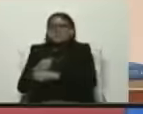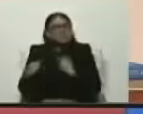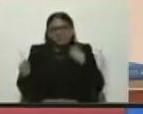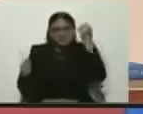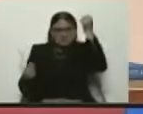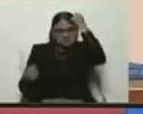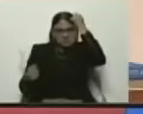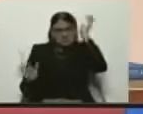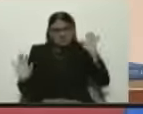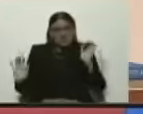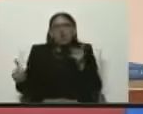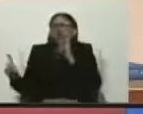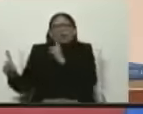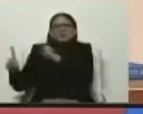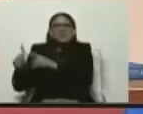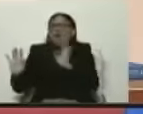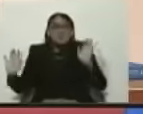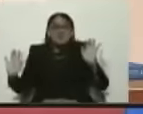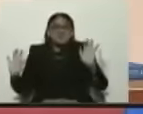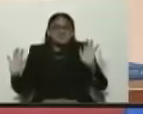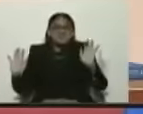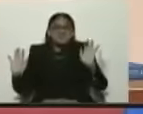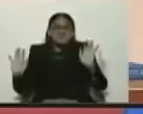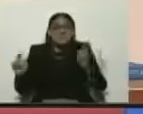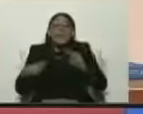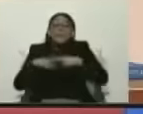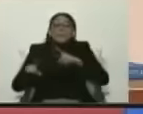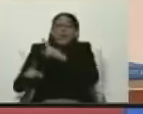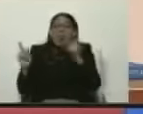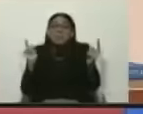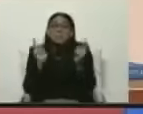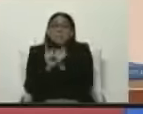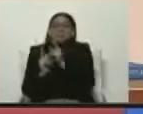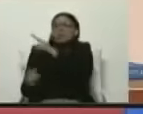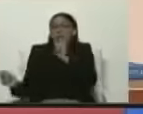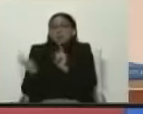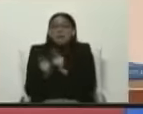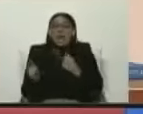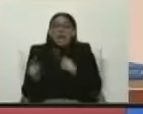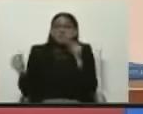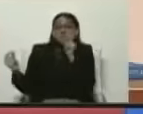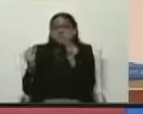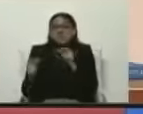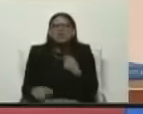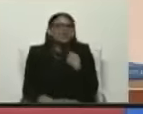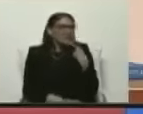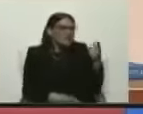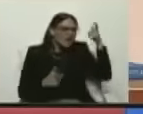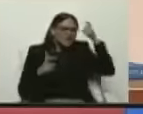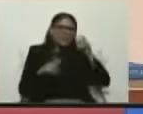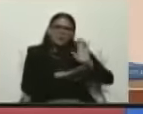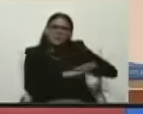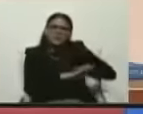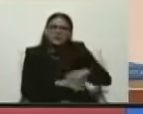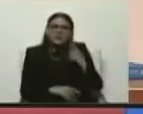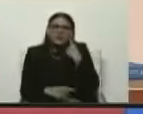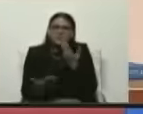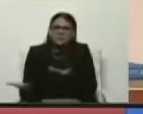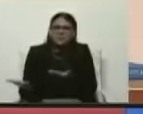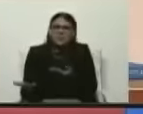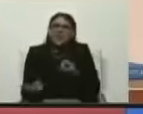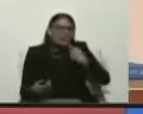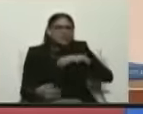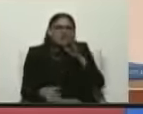no sé cómo se llamaba, yo de fútbol no, pero él se me acercó porque, bueno, se me acercó a mí. Y yo le dije al comandante, mire, comandante, no hay sede para la Copa